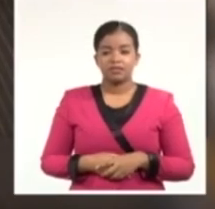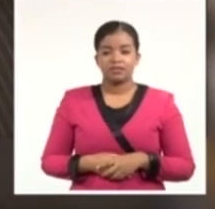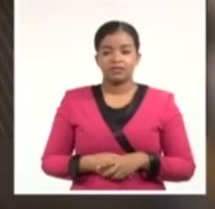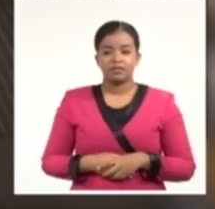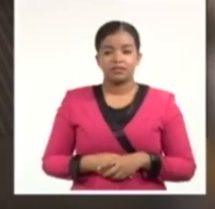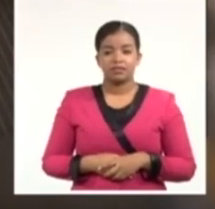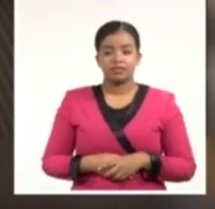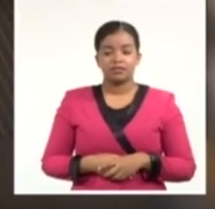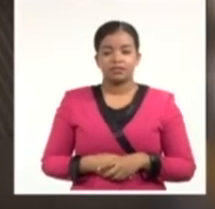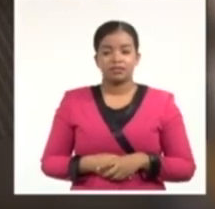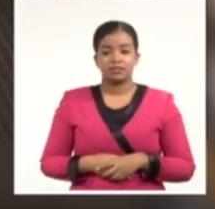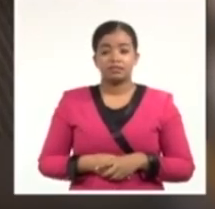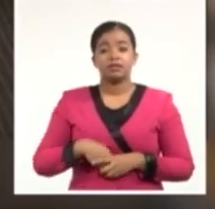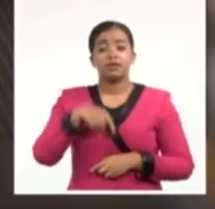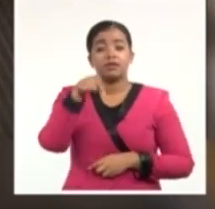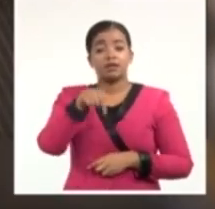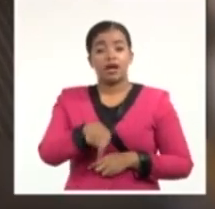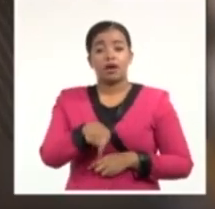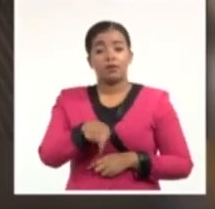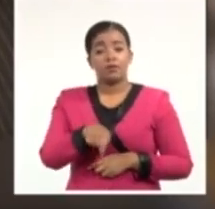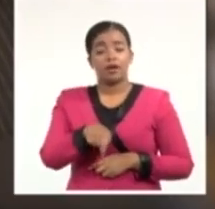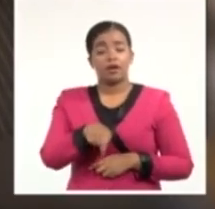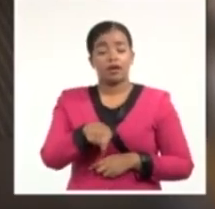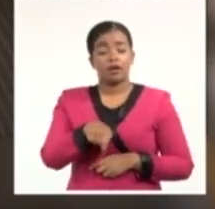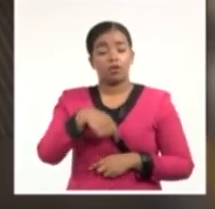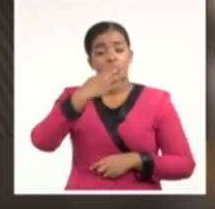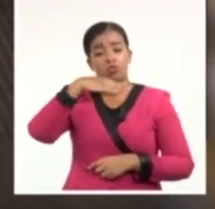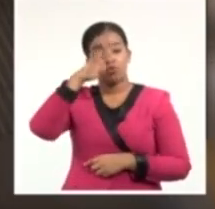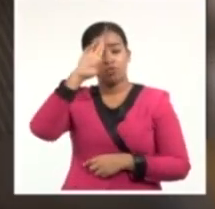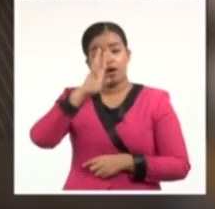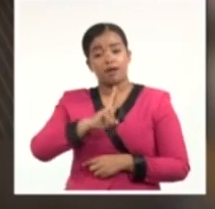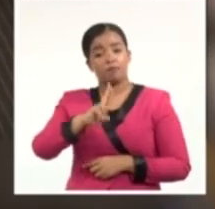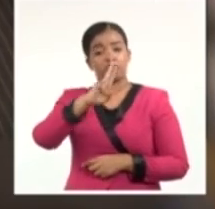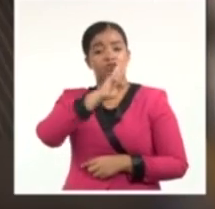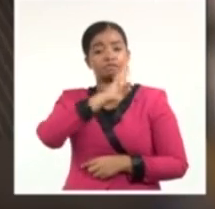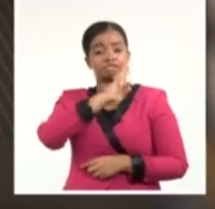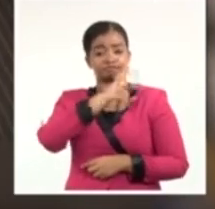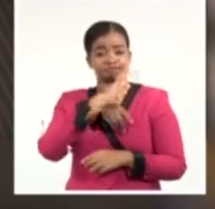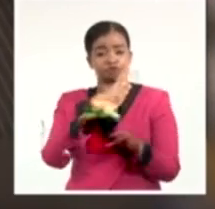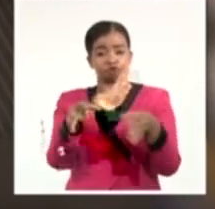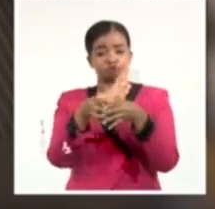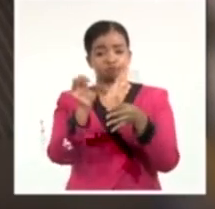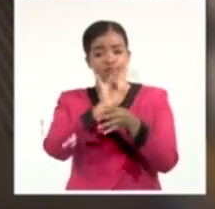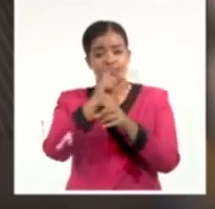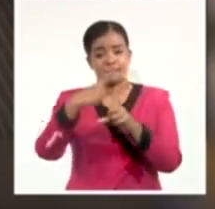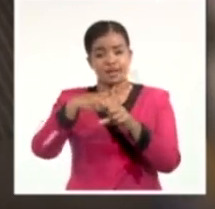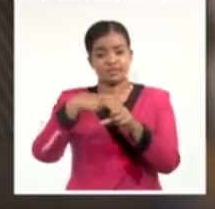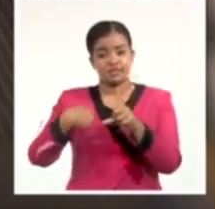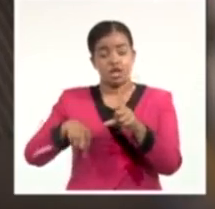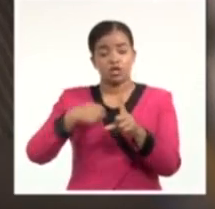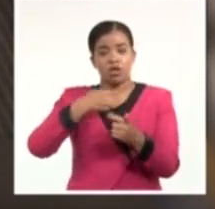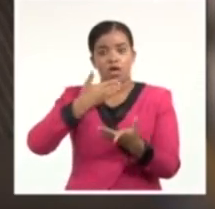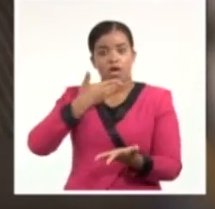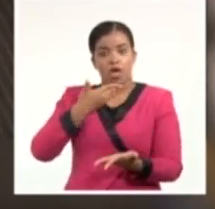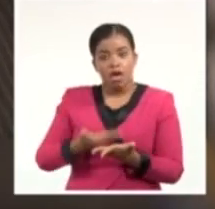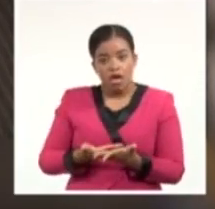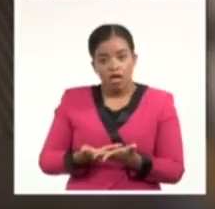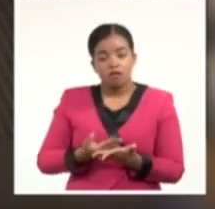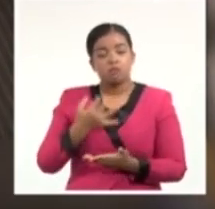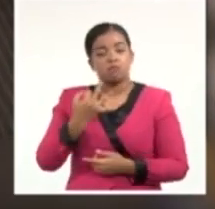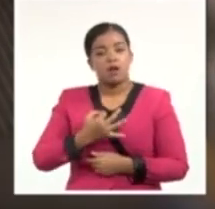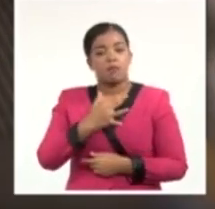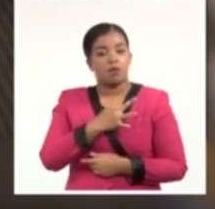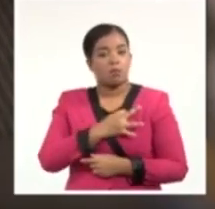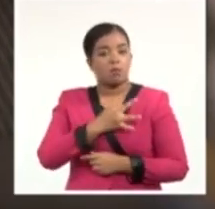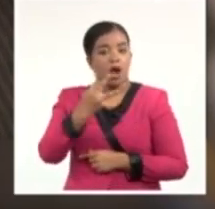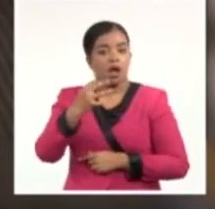un reconocimiento y sobre todo un compromiso. Para mí ha sido una sorpresa que esta sesión,